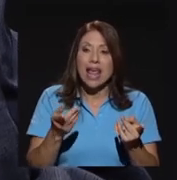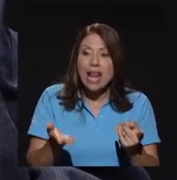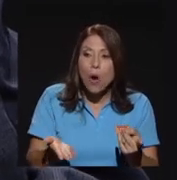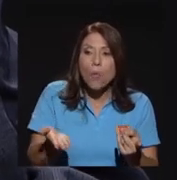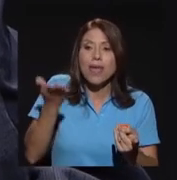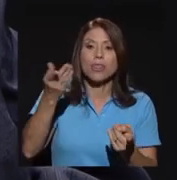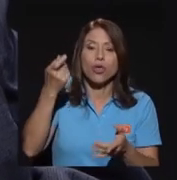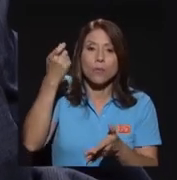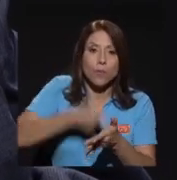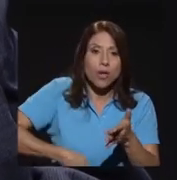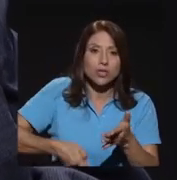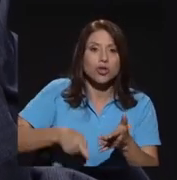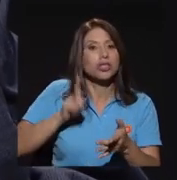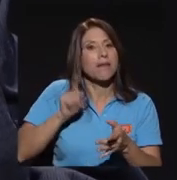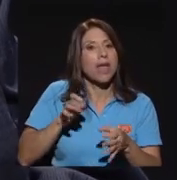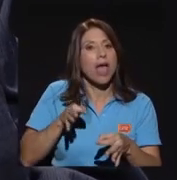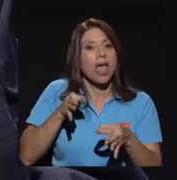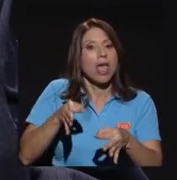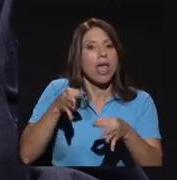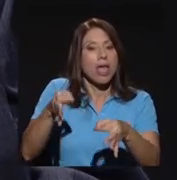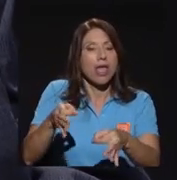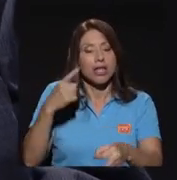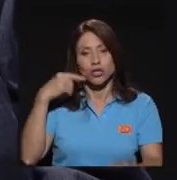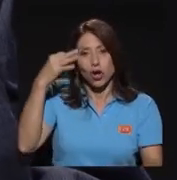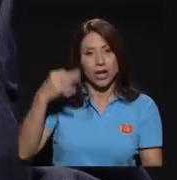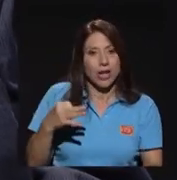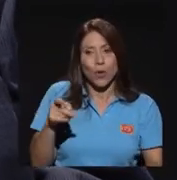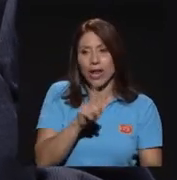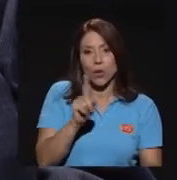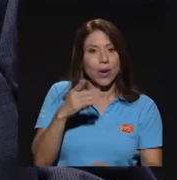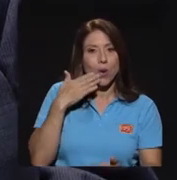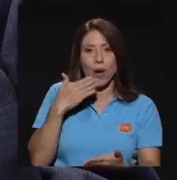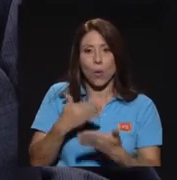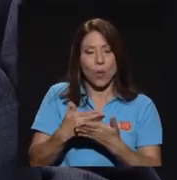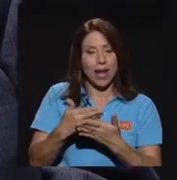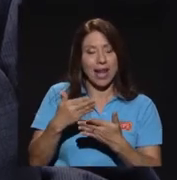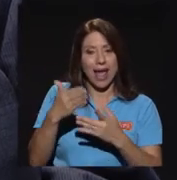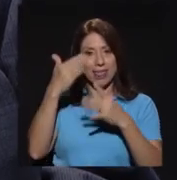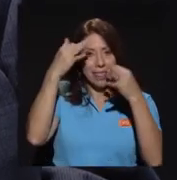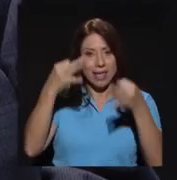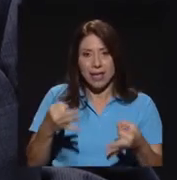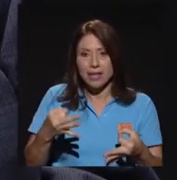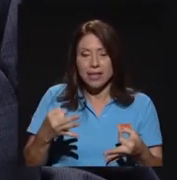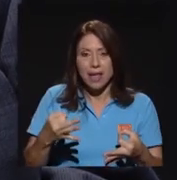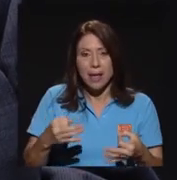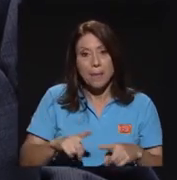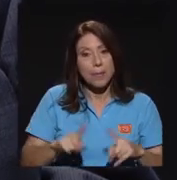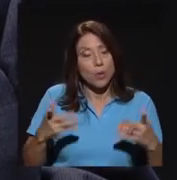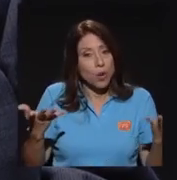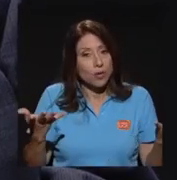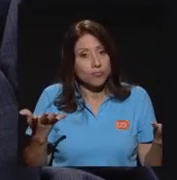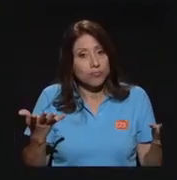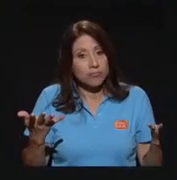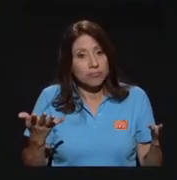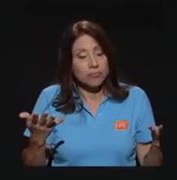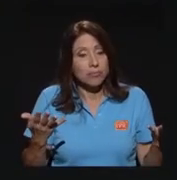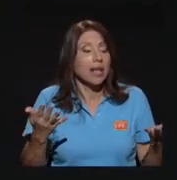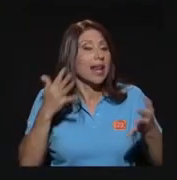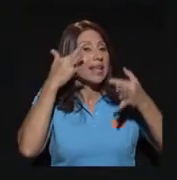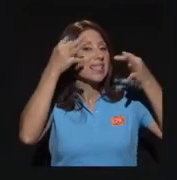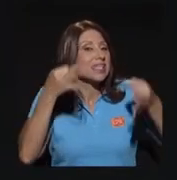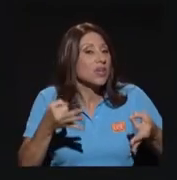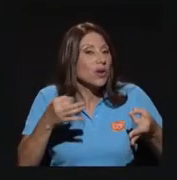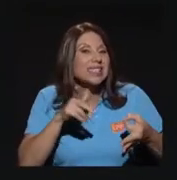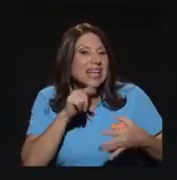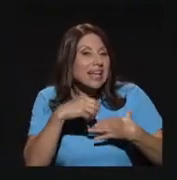me parece que no era una buena medida me parece que pero bueno las decisiones las toman quienes